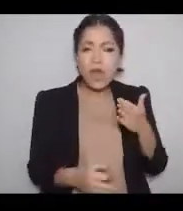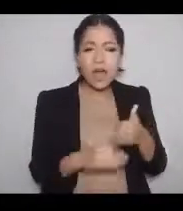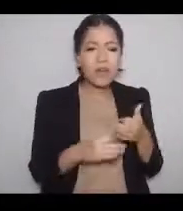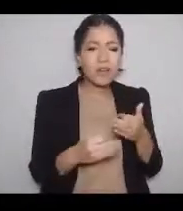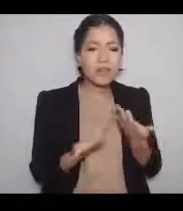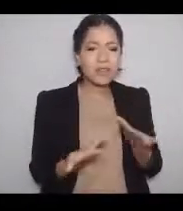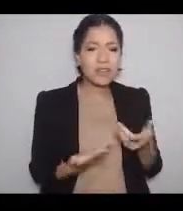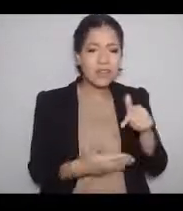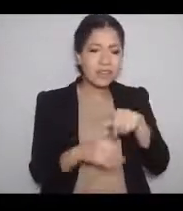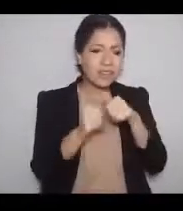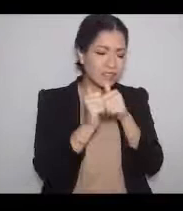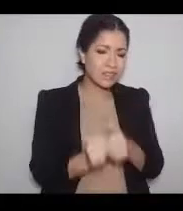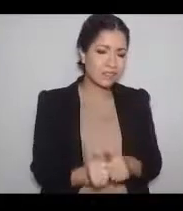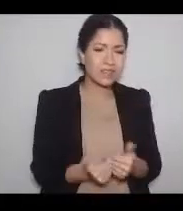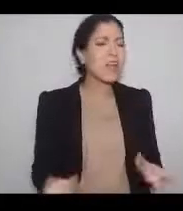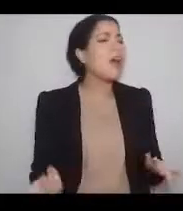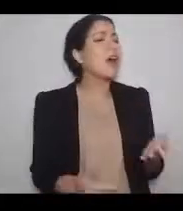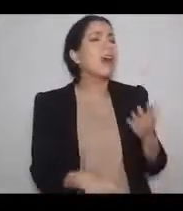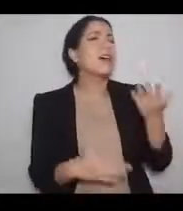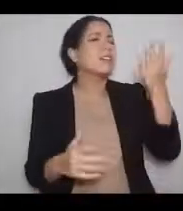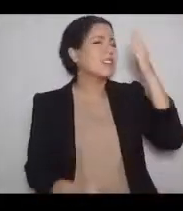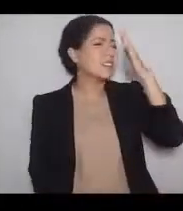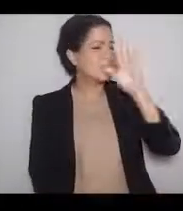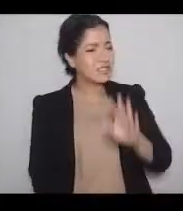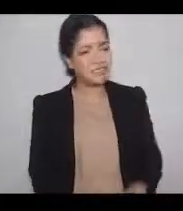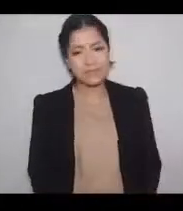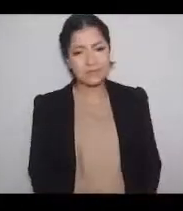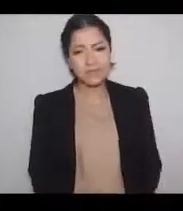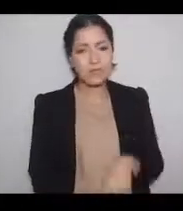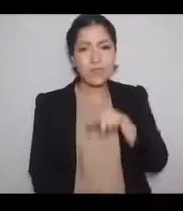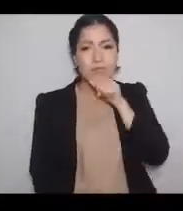¡Un sitio sin cobertura!